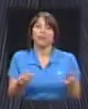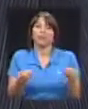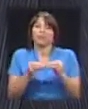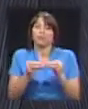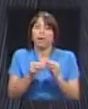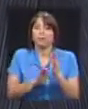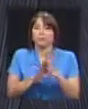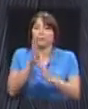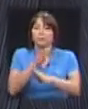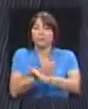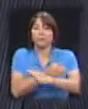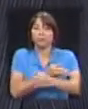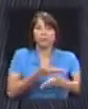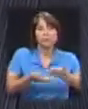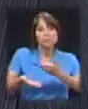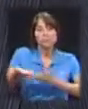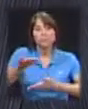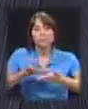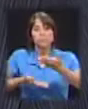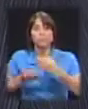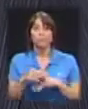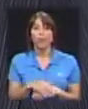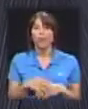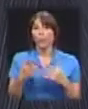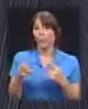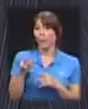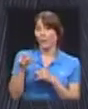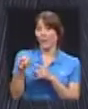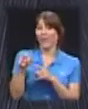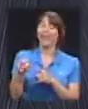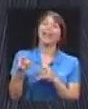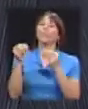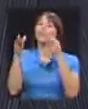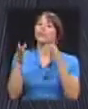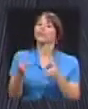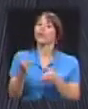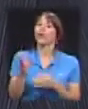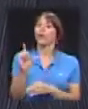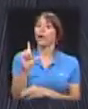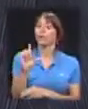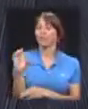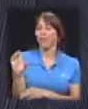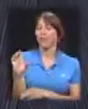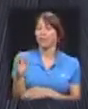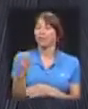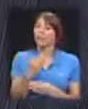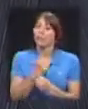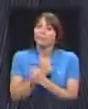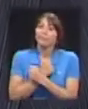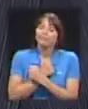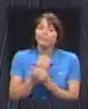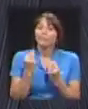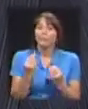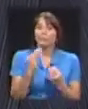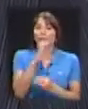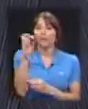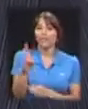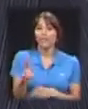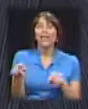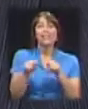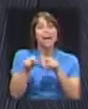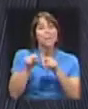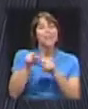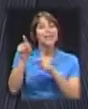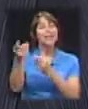crecimiento. Bueno, su gran cariño hacia Costa Rica trajo una vez también a unos profesores muy distinguidos que usted